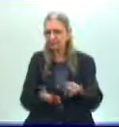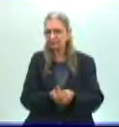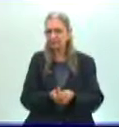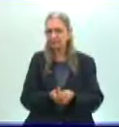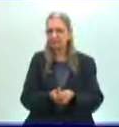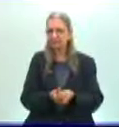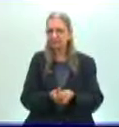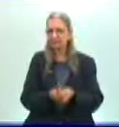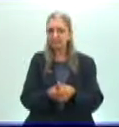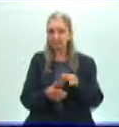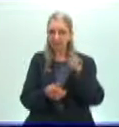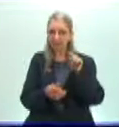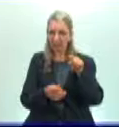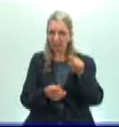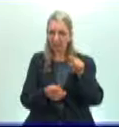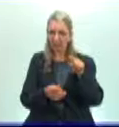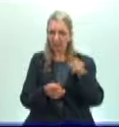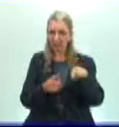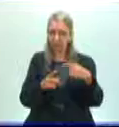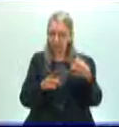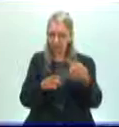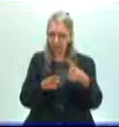Ya les voy a mostrar la diapositiva.